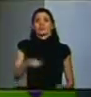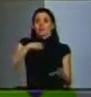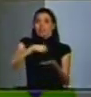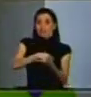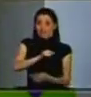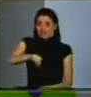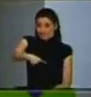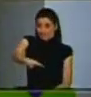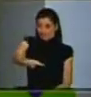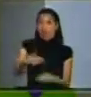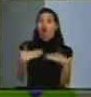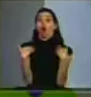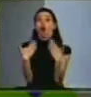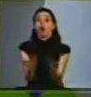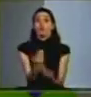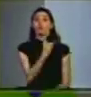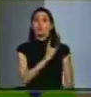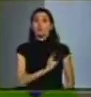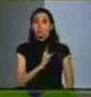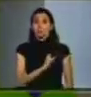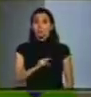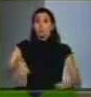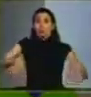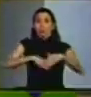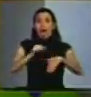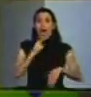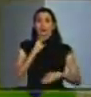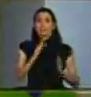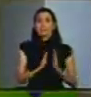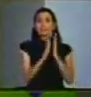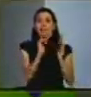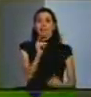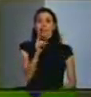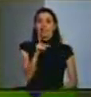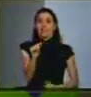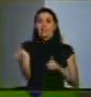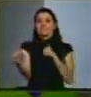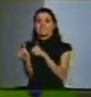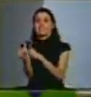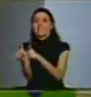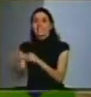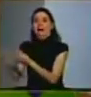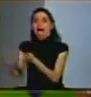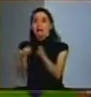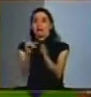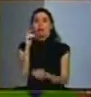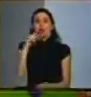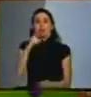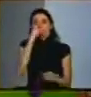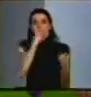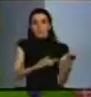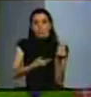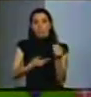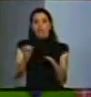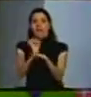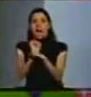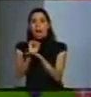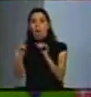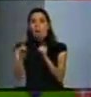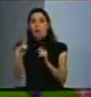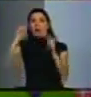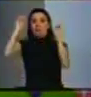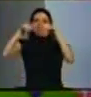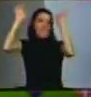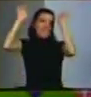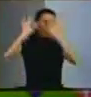El fin de semana también habrá ofertas en Maipú. En Avenida Santa Adela, muy próxima al Camino Lonquén, rematan muñecas, autos y otros